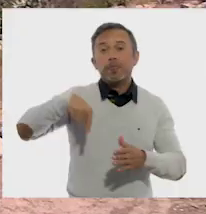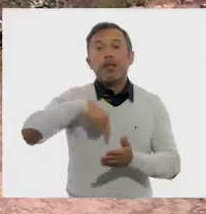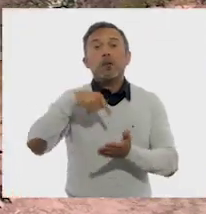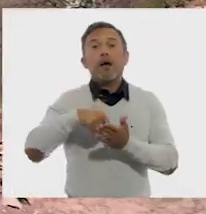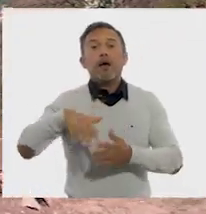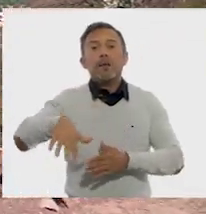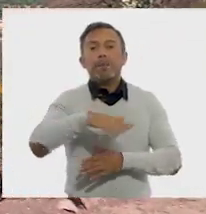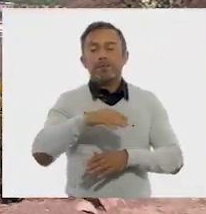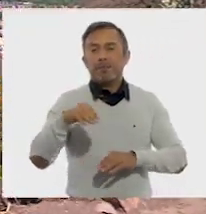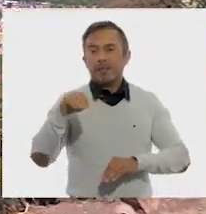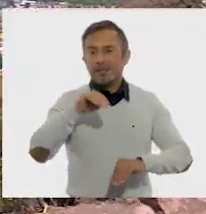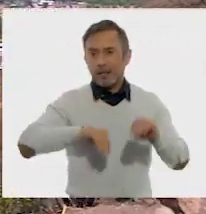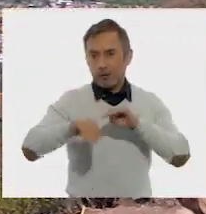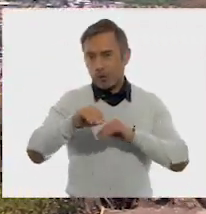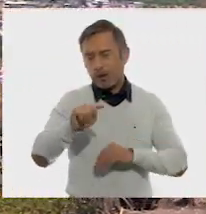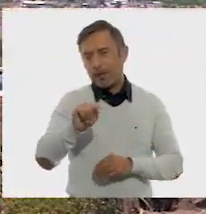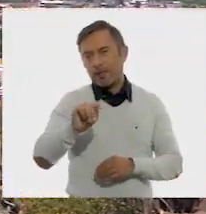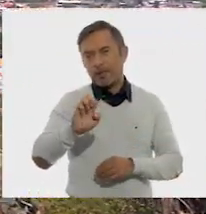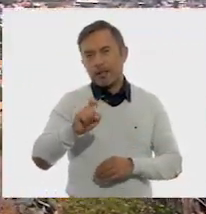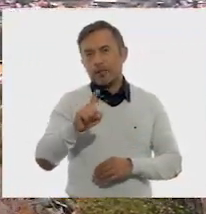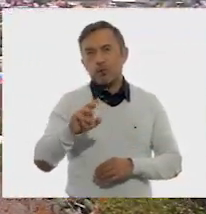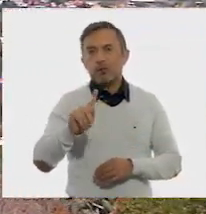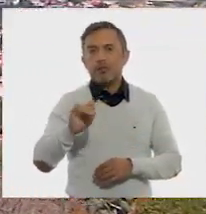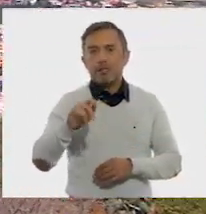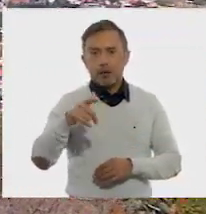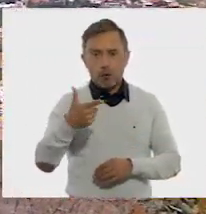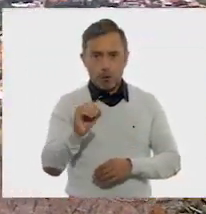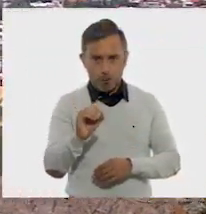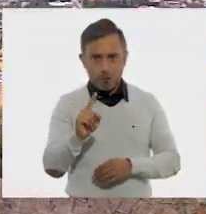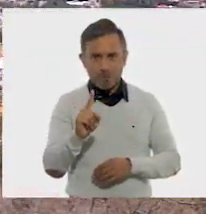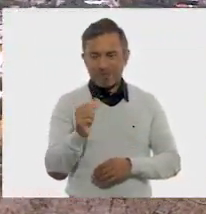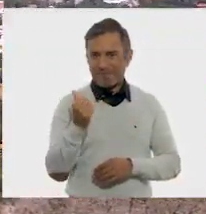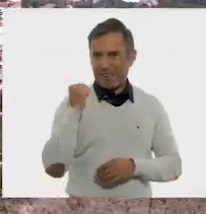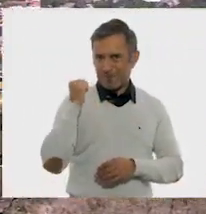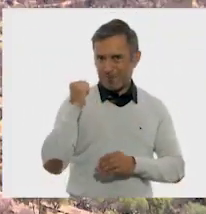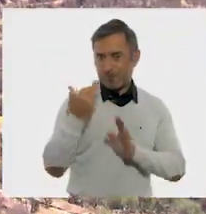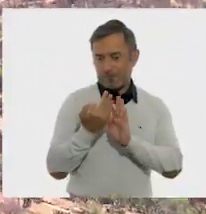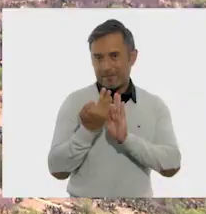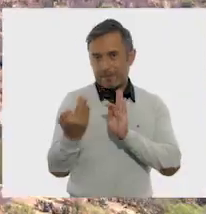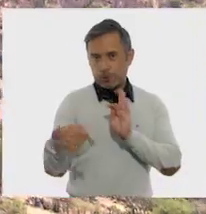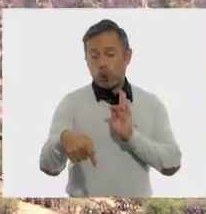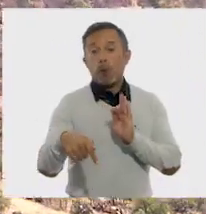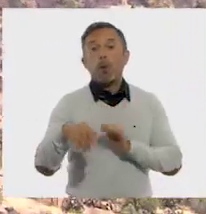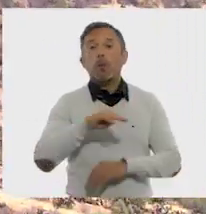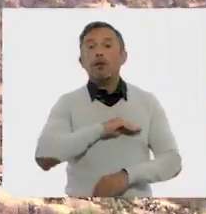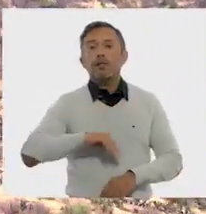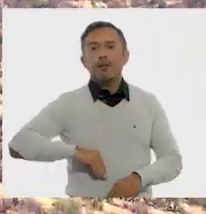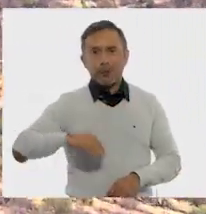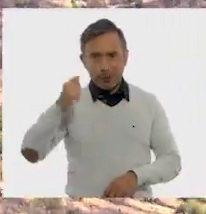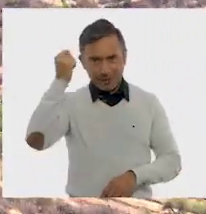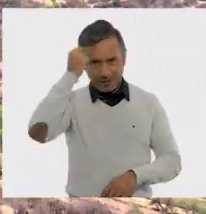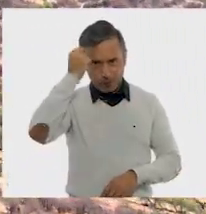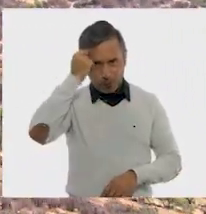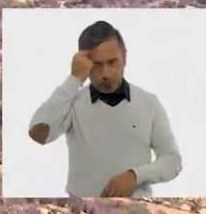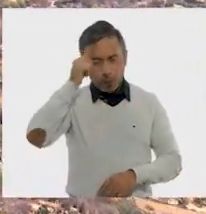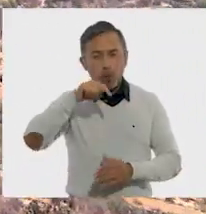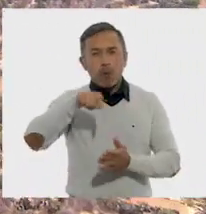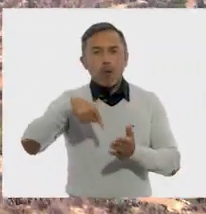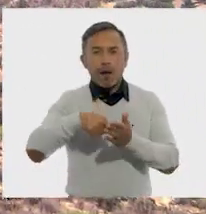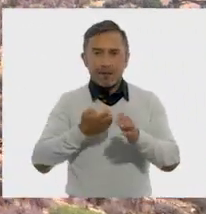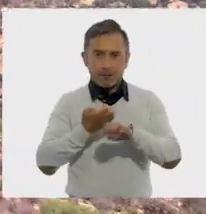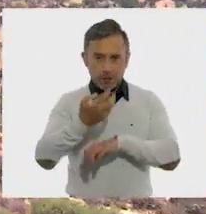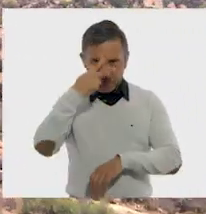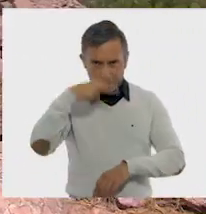faldas del Cerro Texcutzingo. Este cerro está en el municipio de Texcoco y en el Estado de México. Ya con esta